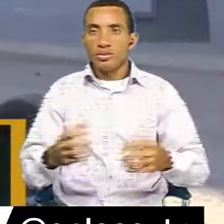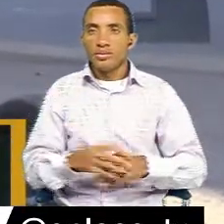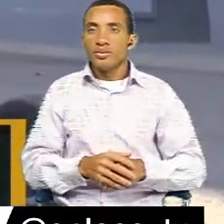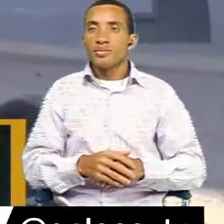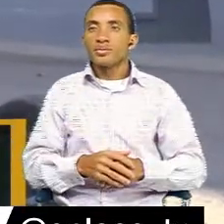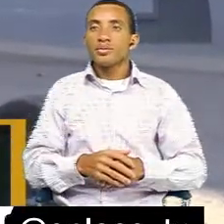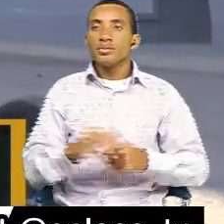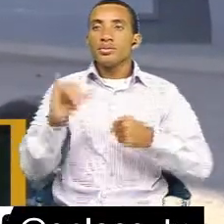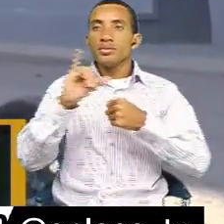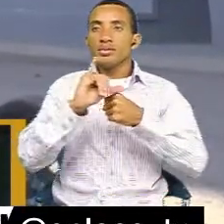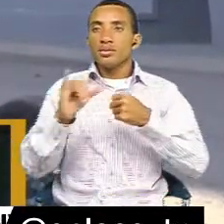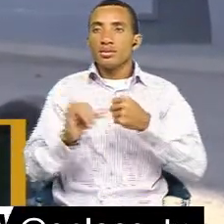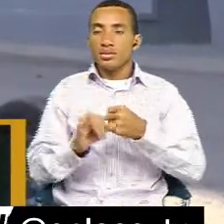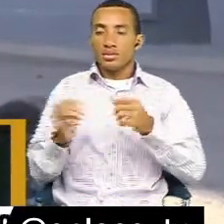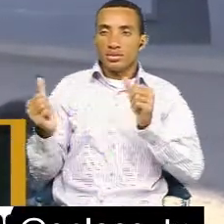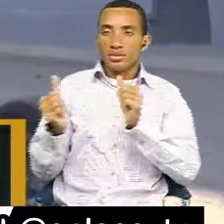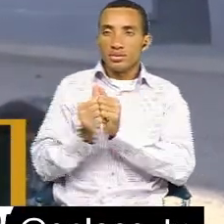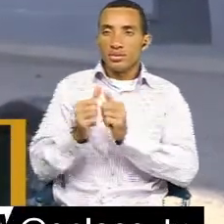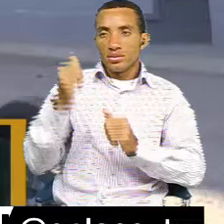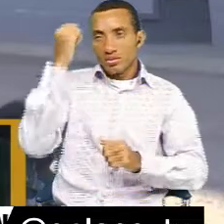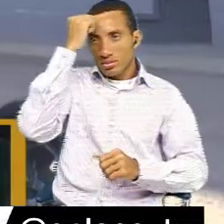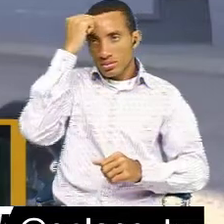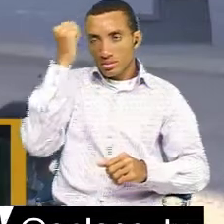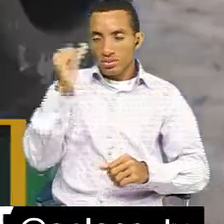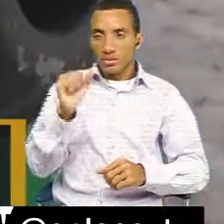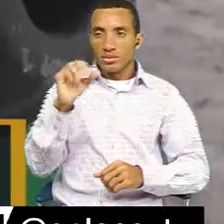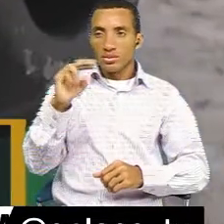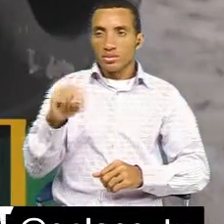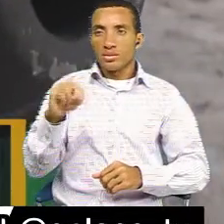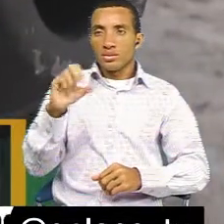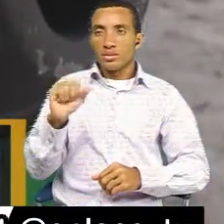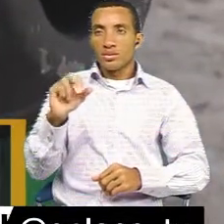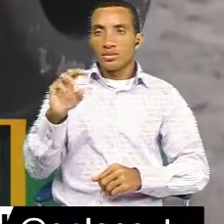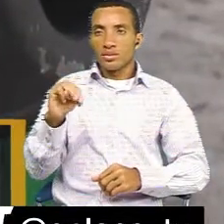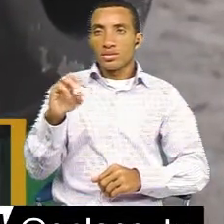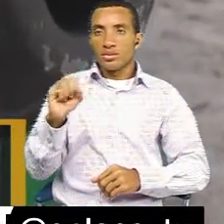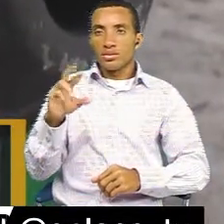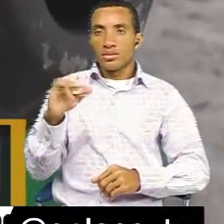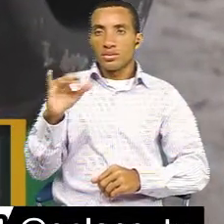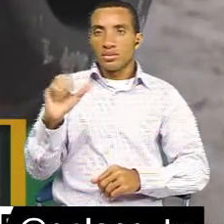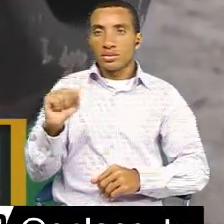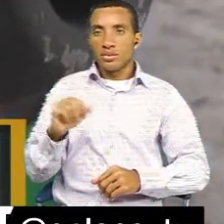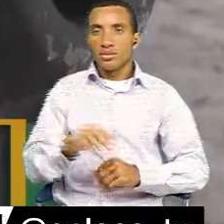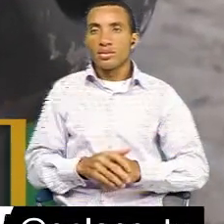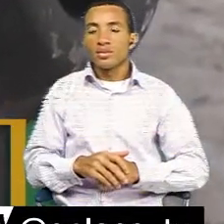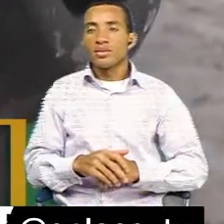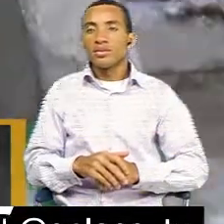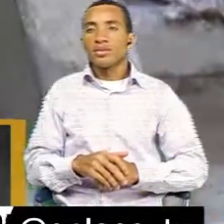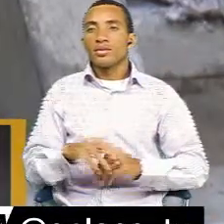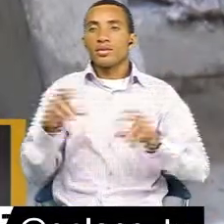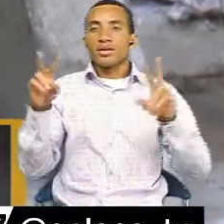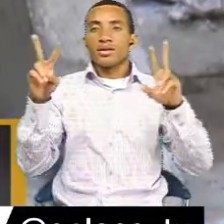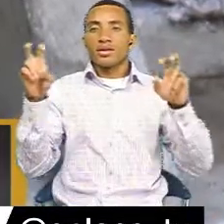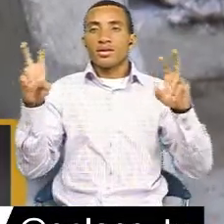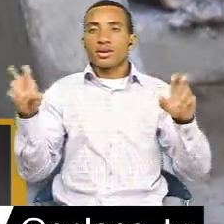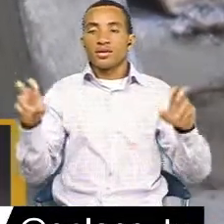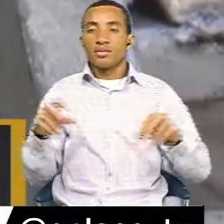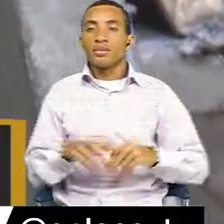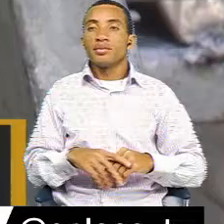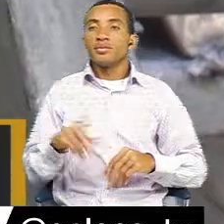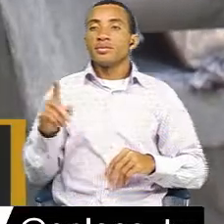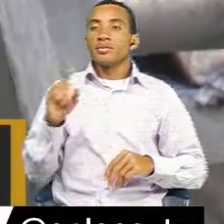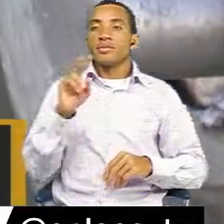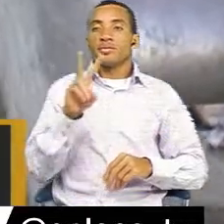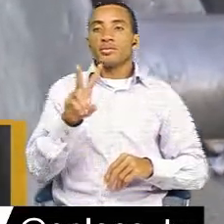mi compañera y amiga, la profesora Ana María, al industrial. Con el tema de los VTHs y